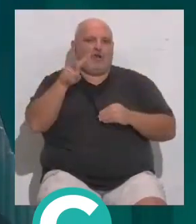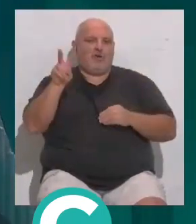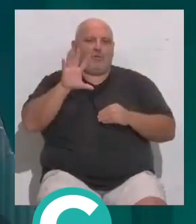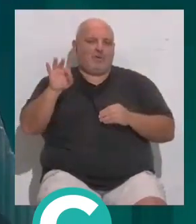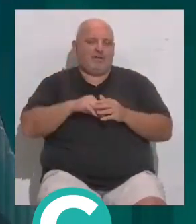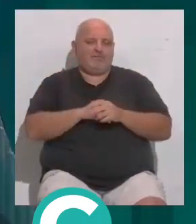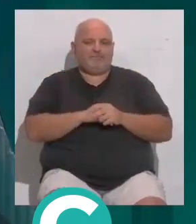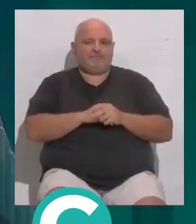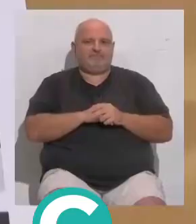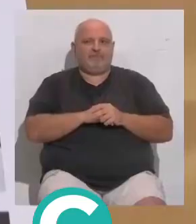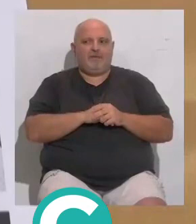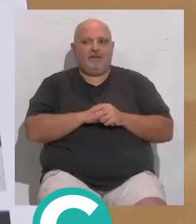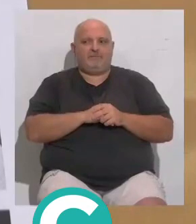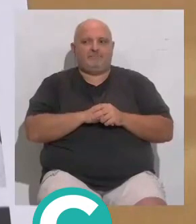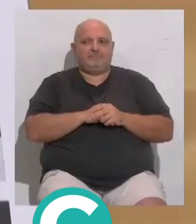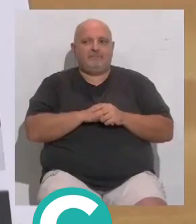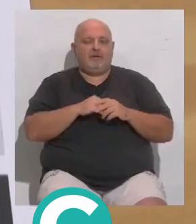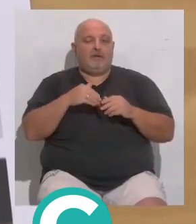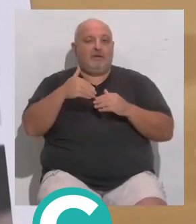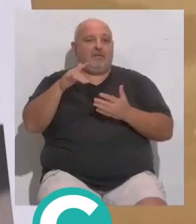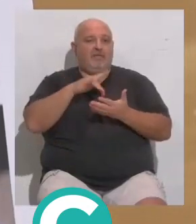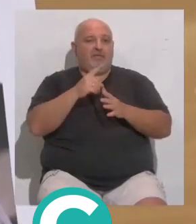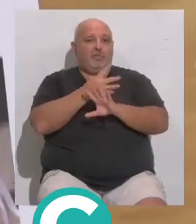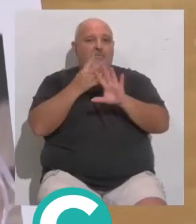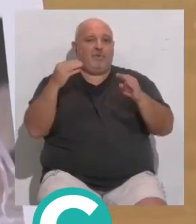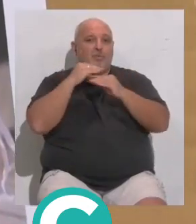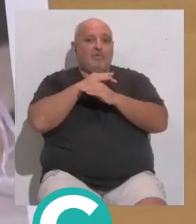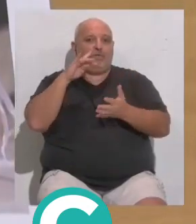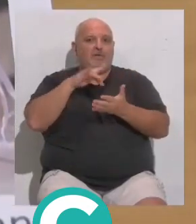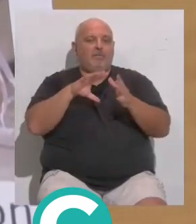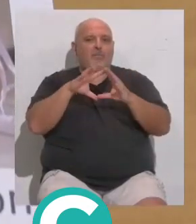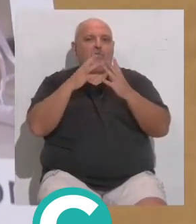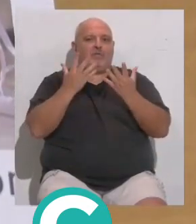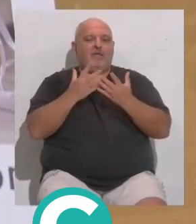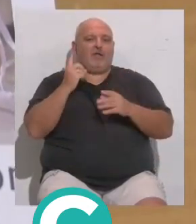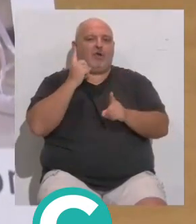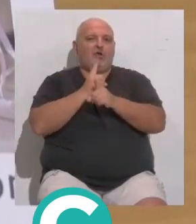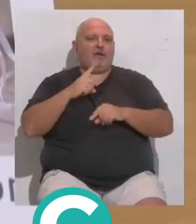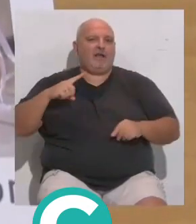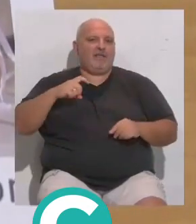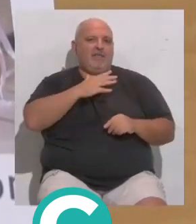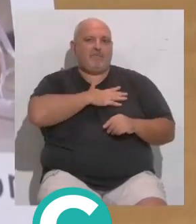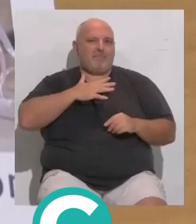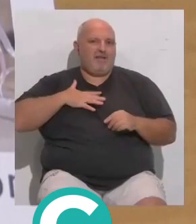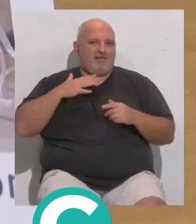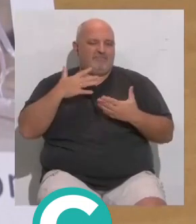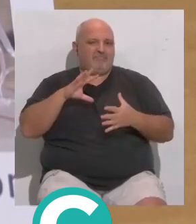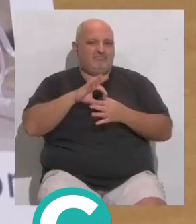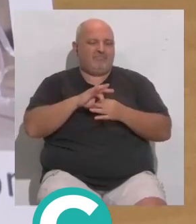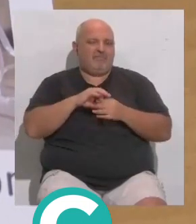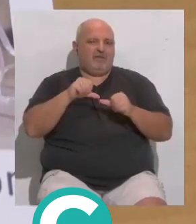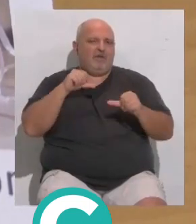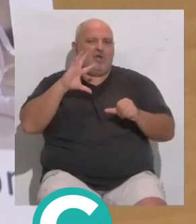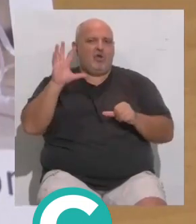2,50 €. El próximo 19 de octubre se celebra el Día Mundial contra el Cáncer de Mama, una patología